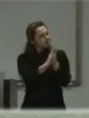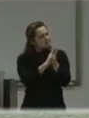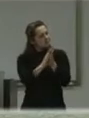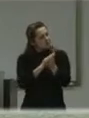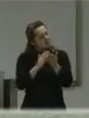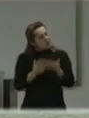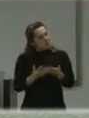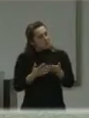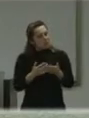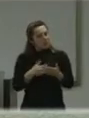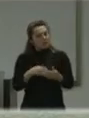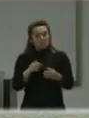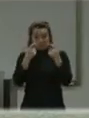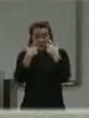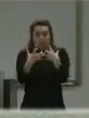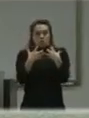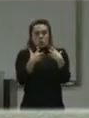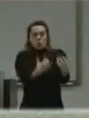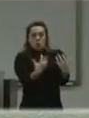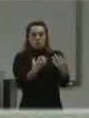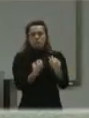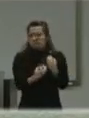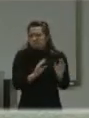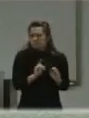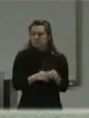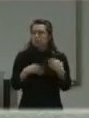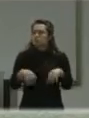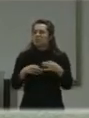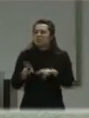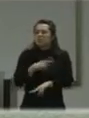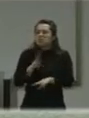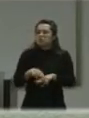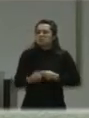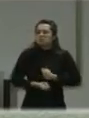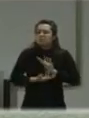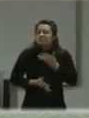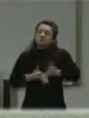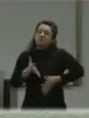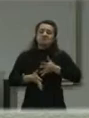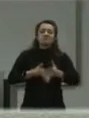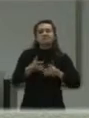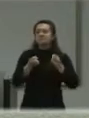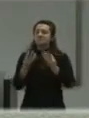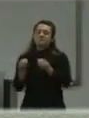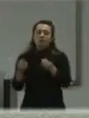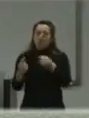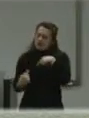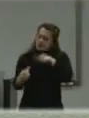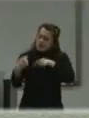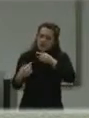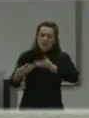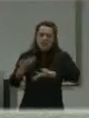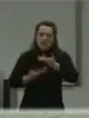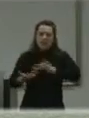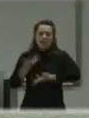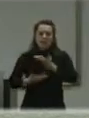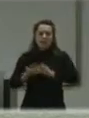de la forma más exagerada tiene puede ser de la manera muy natural saber también discutirlos como